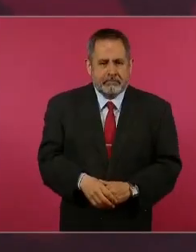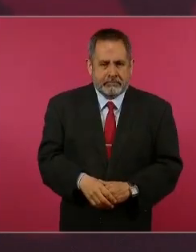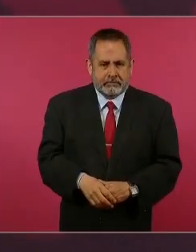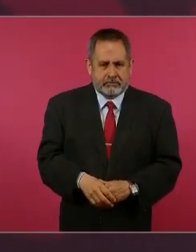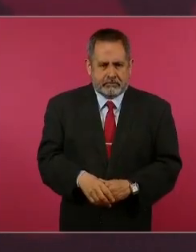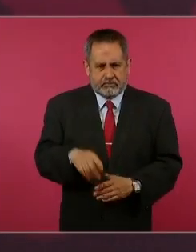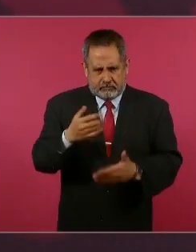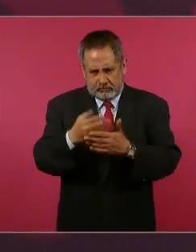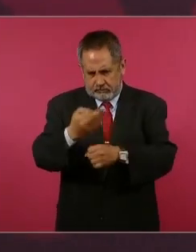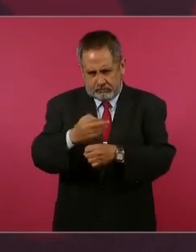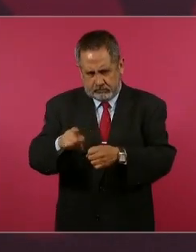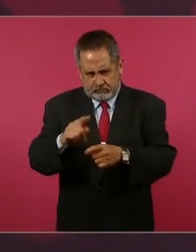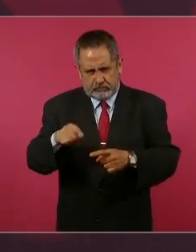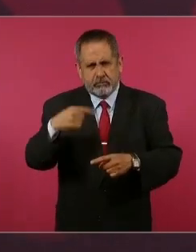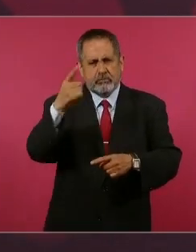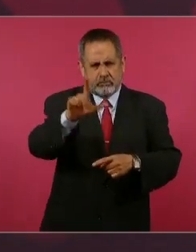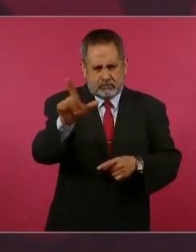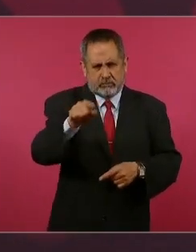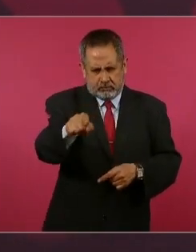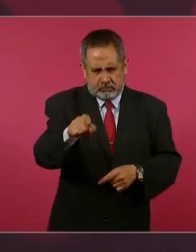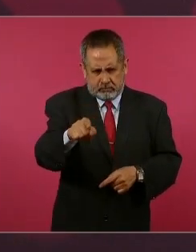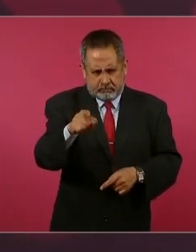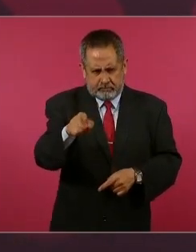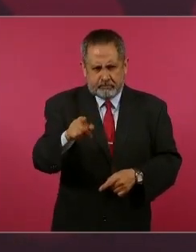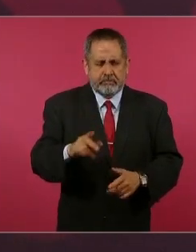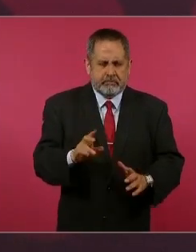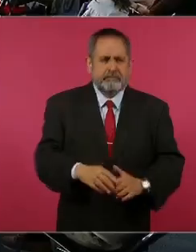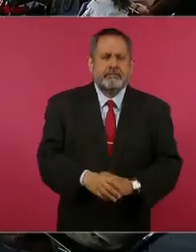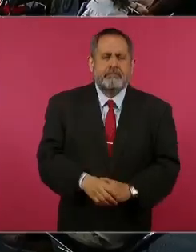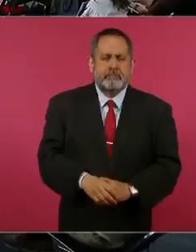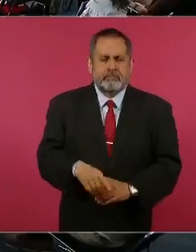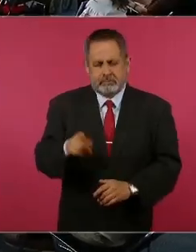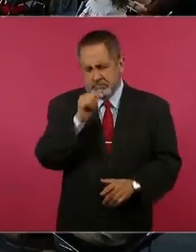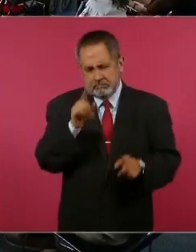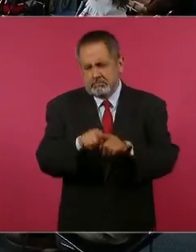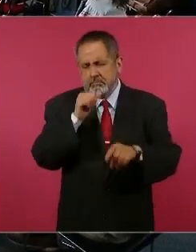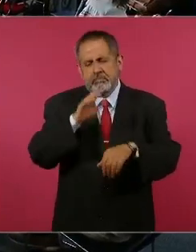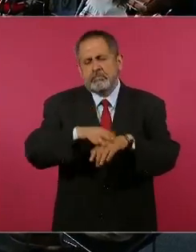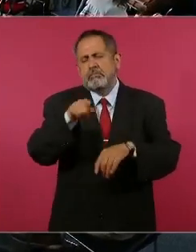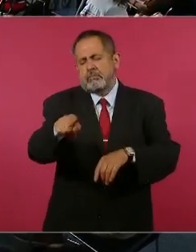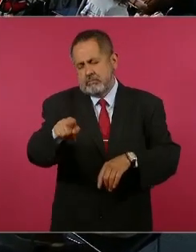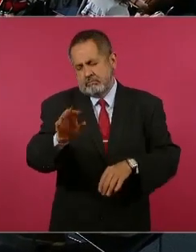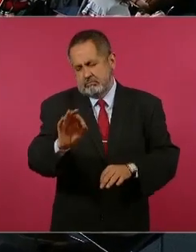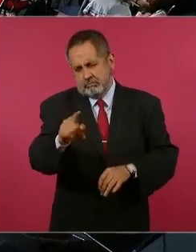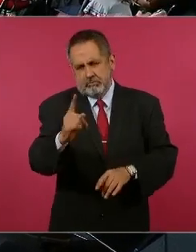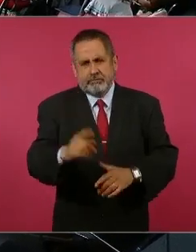no ahora, para el lunes. Nada más él.